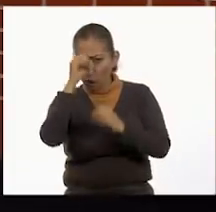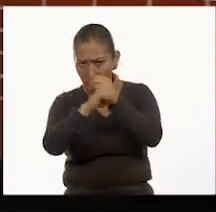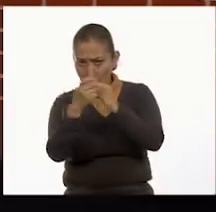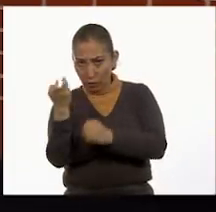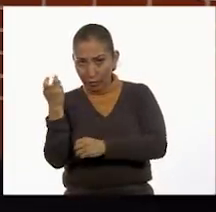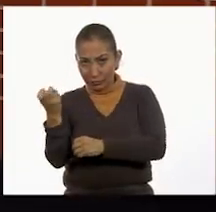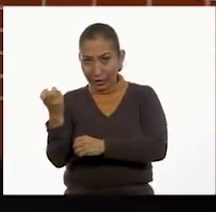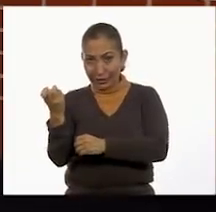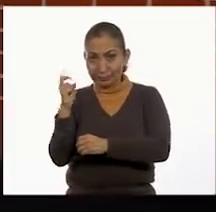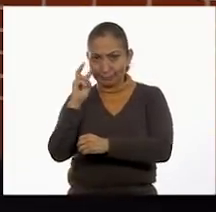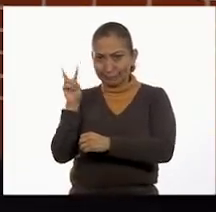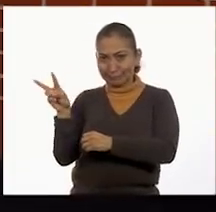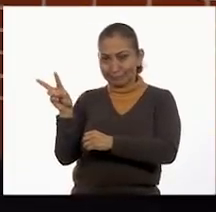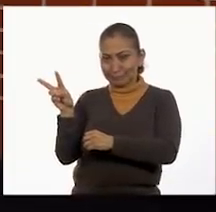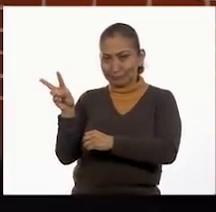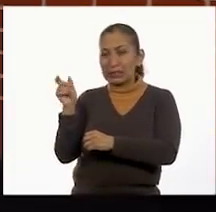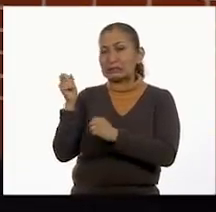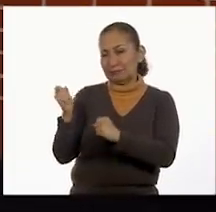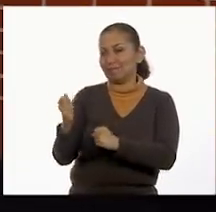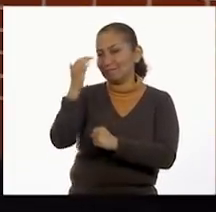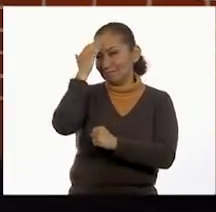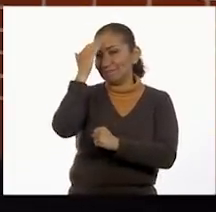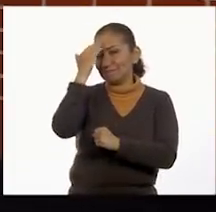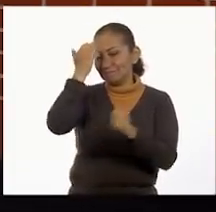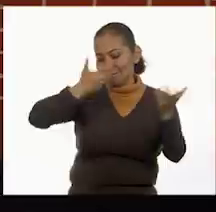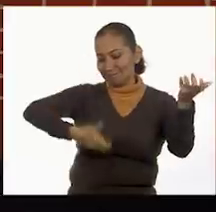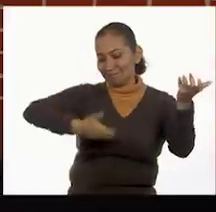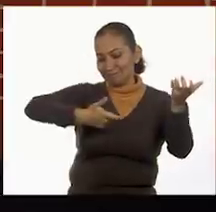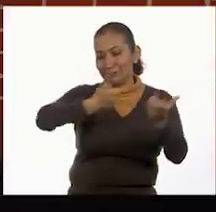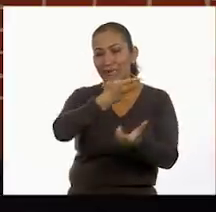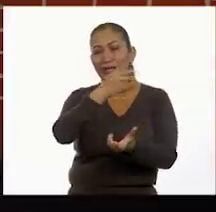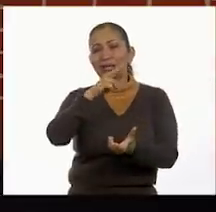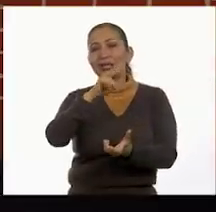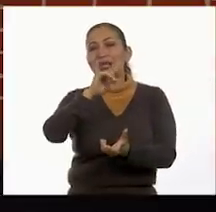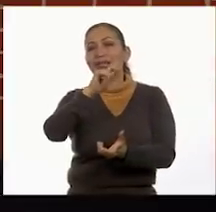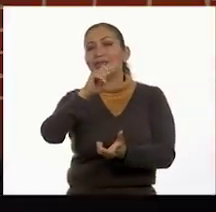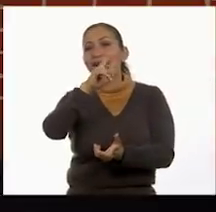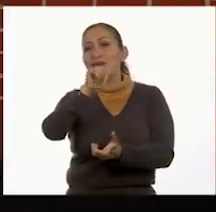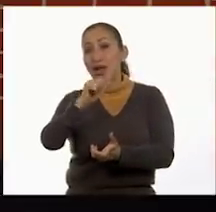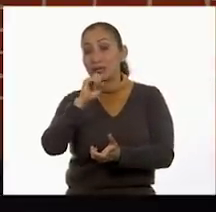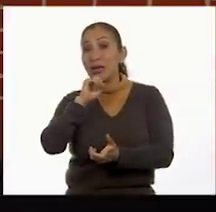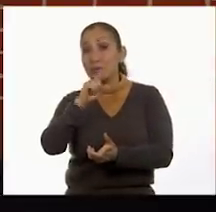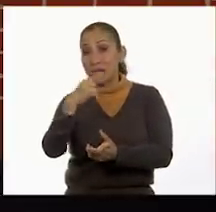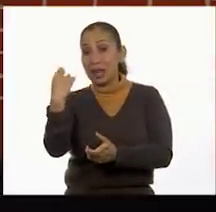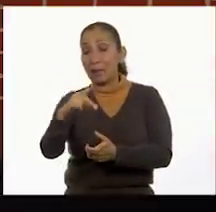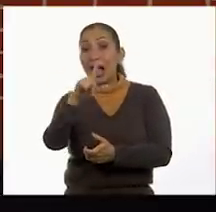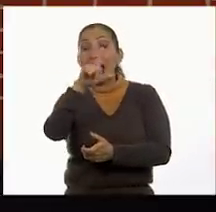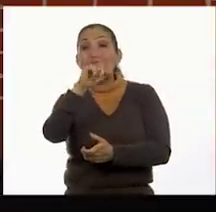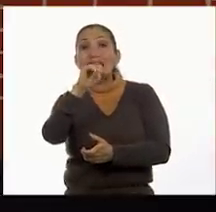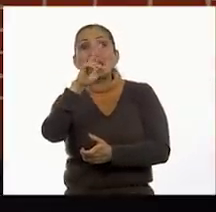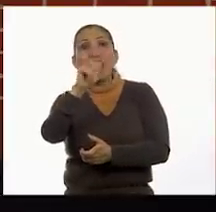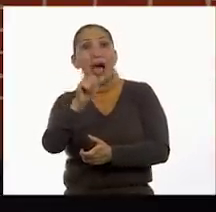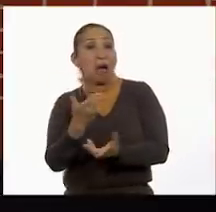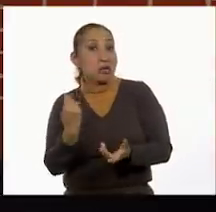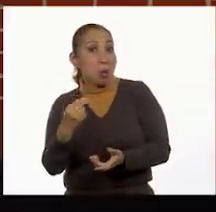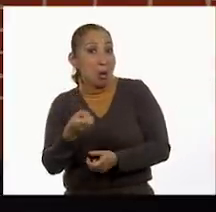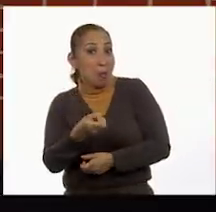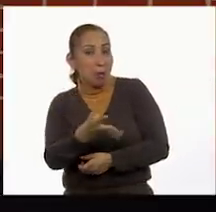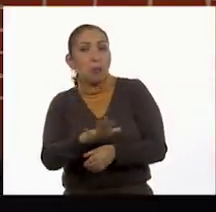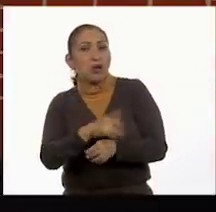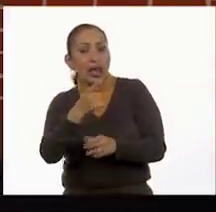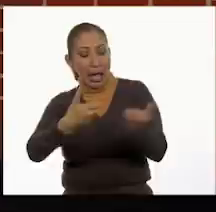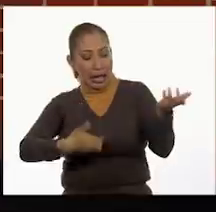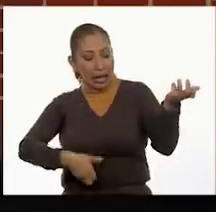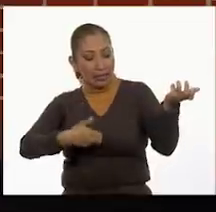instrumento? Seguro que sí, es una guitarra. ¿Sabías que también le llaman la lira? Esto es porque